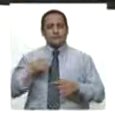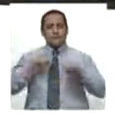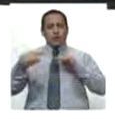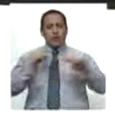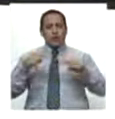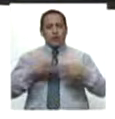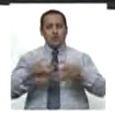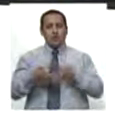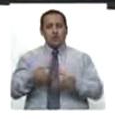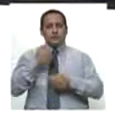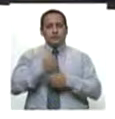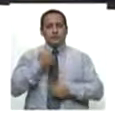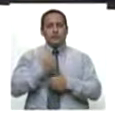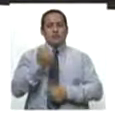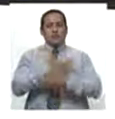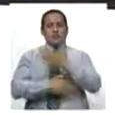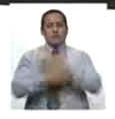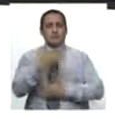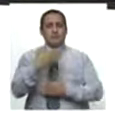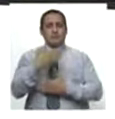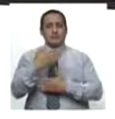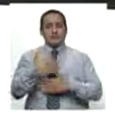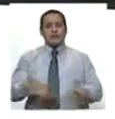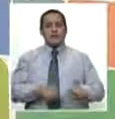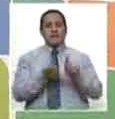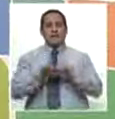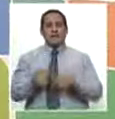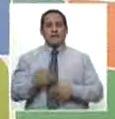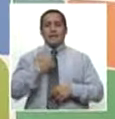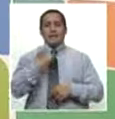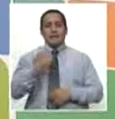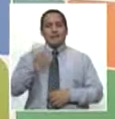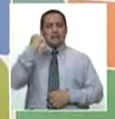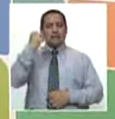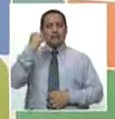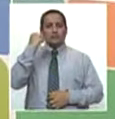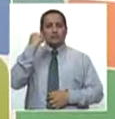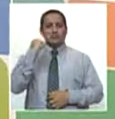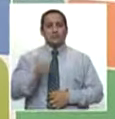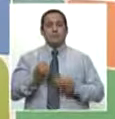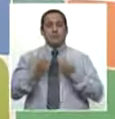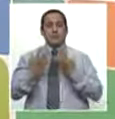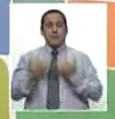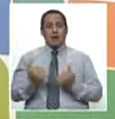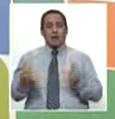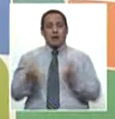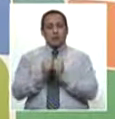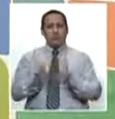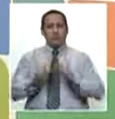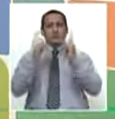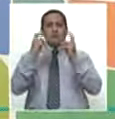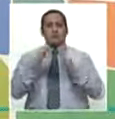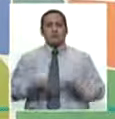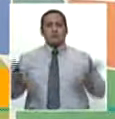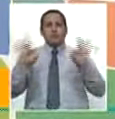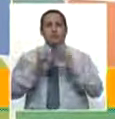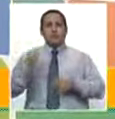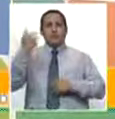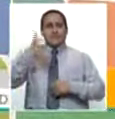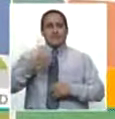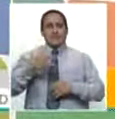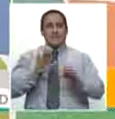coordinadora de la mesa de trabajo de discapacidad y también de derechos. Viene justamente con un tema muy interesante